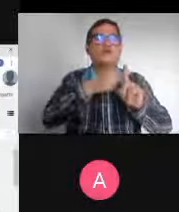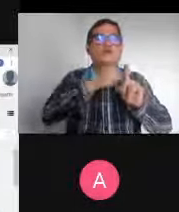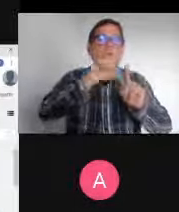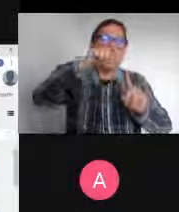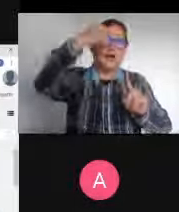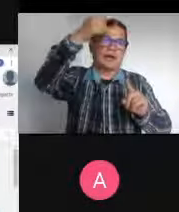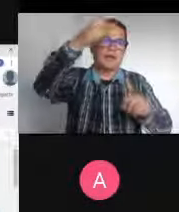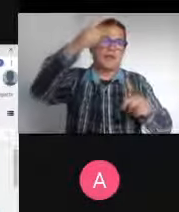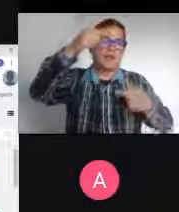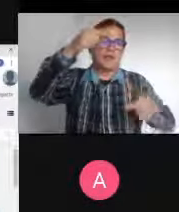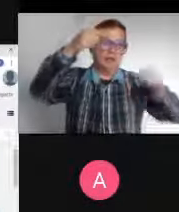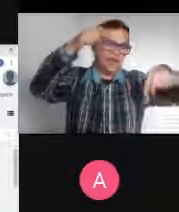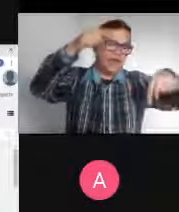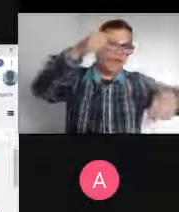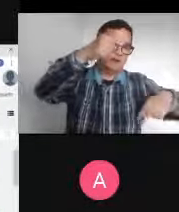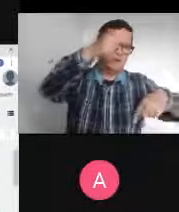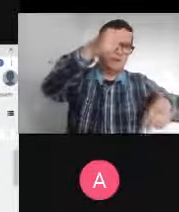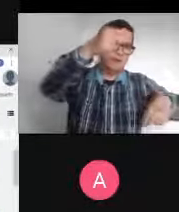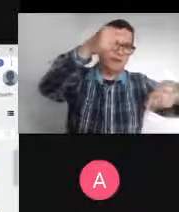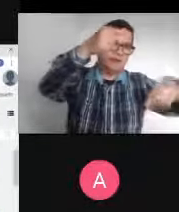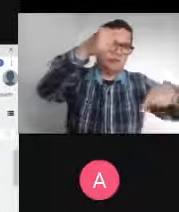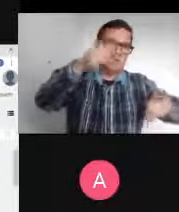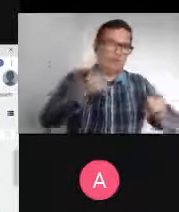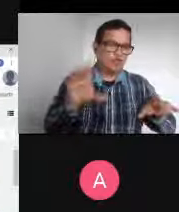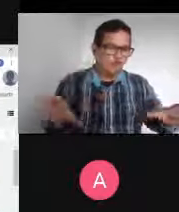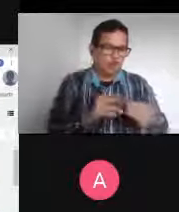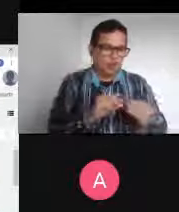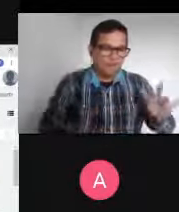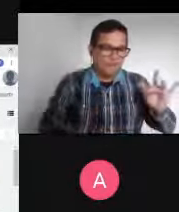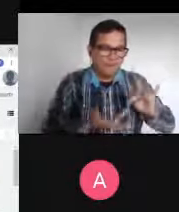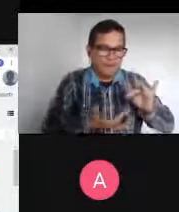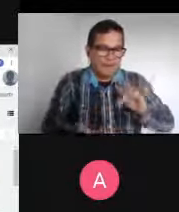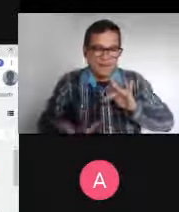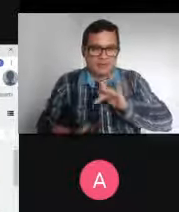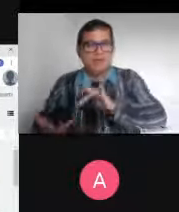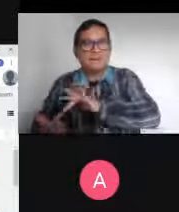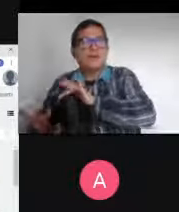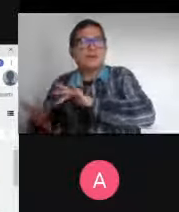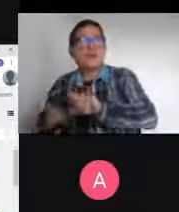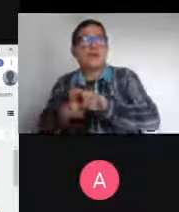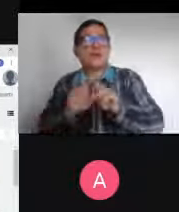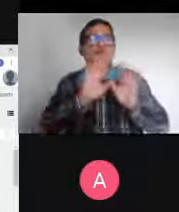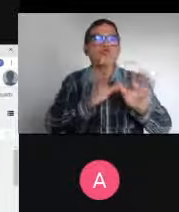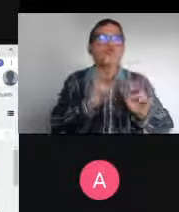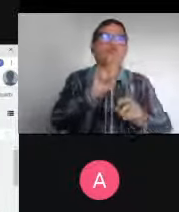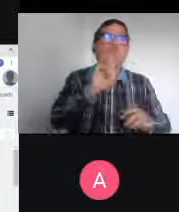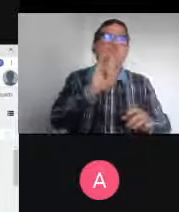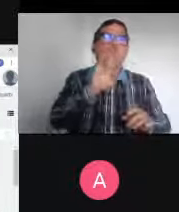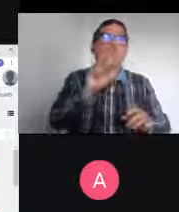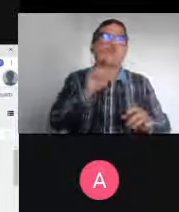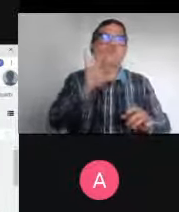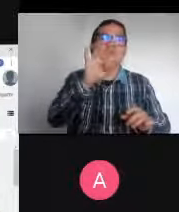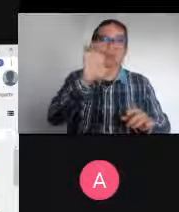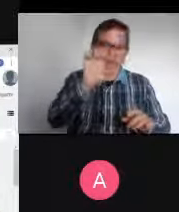parte inferior. Recuerde que aquí internamente todos estos elementos están conectados y esa sería como la fuente. Y